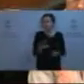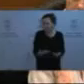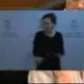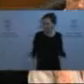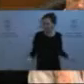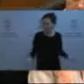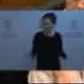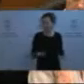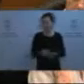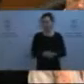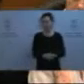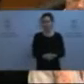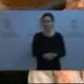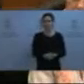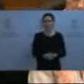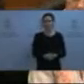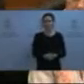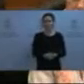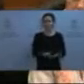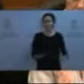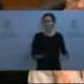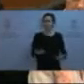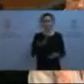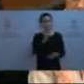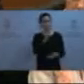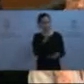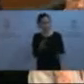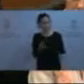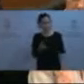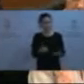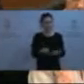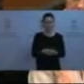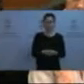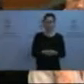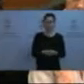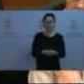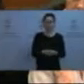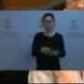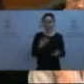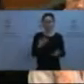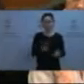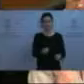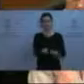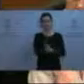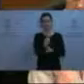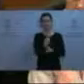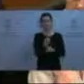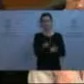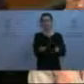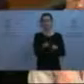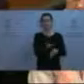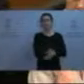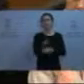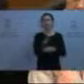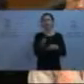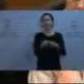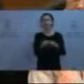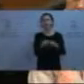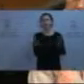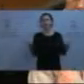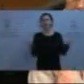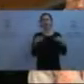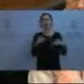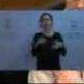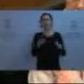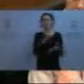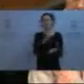símbolo político. Y la pregunta, aunque usted no sé si lo ha visto, ponía ya preservar, ya no le hablo de los usos, yo ya no quiero que lleguen a la